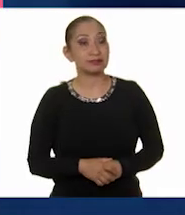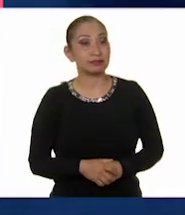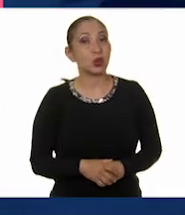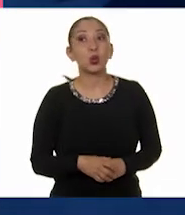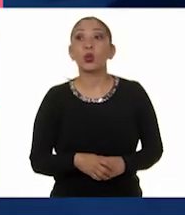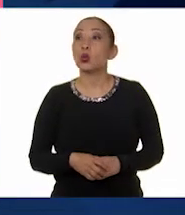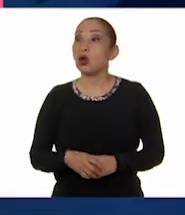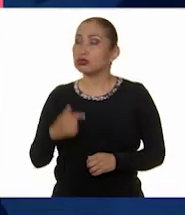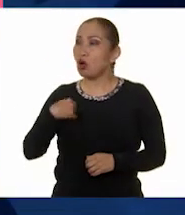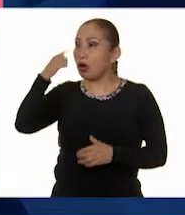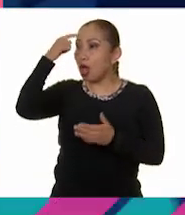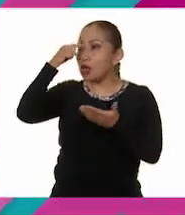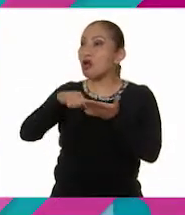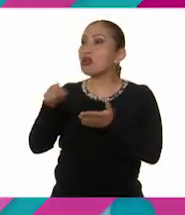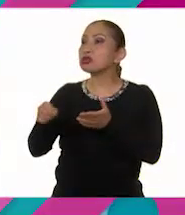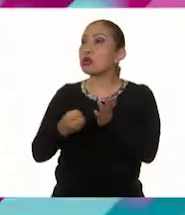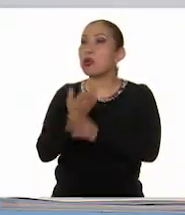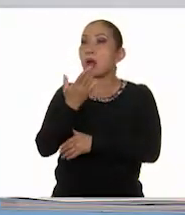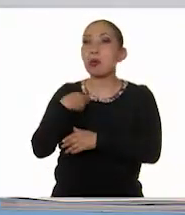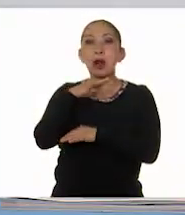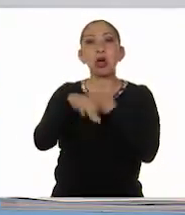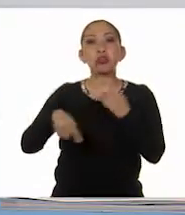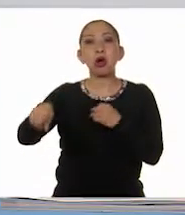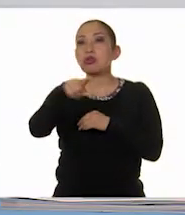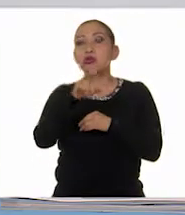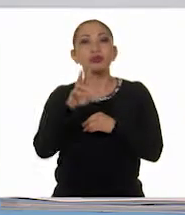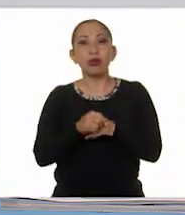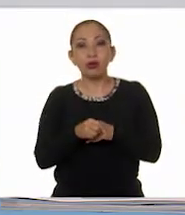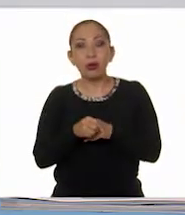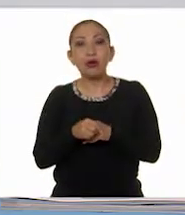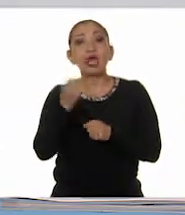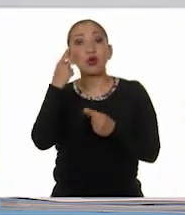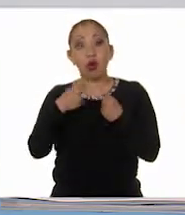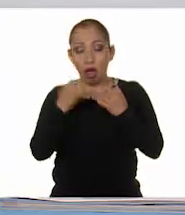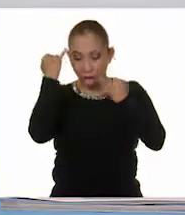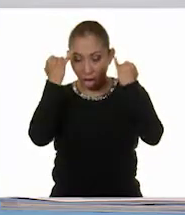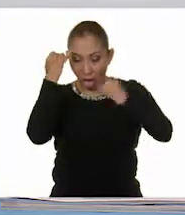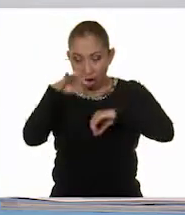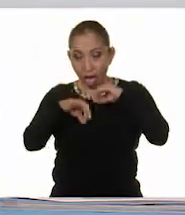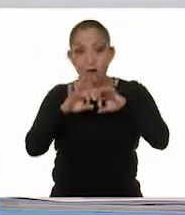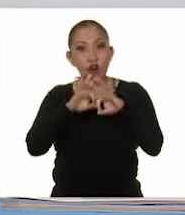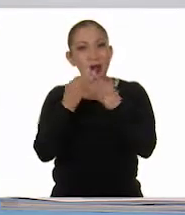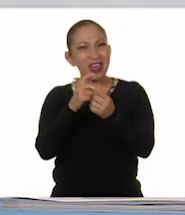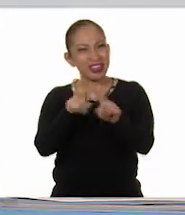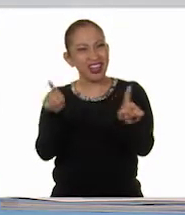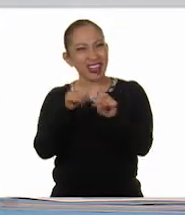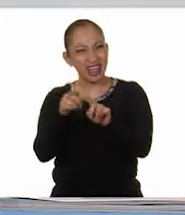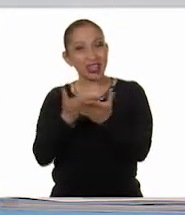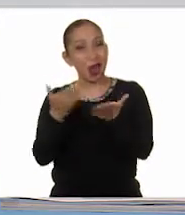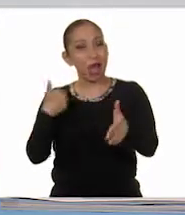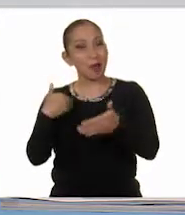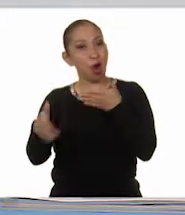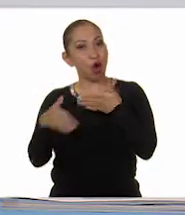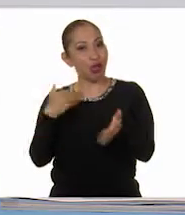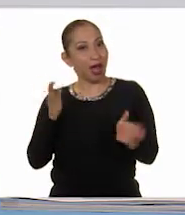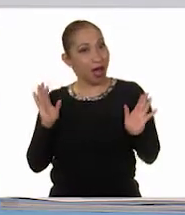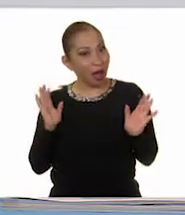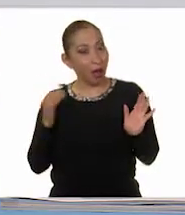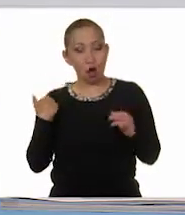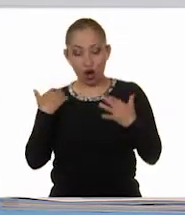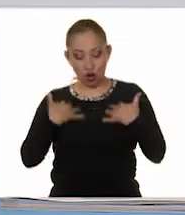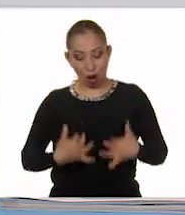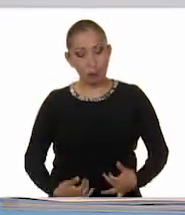Vaya. Y yo que pensaba que es algo nuevo para todos. Y hasta se han diseñado tantos modelos que se ha vuelto una moda, como en la